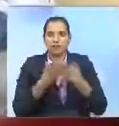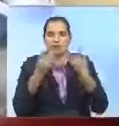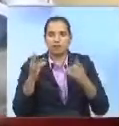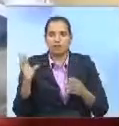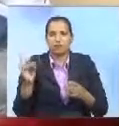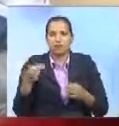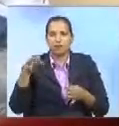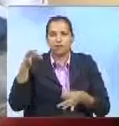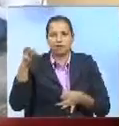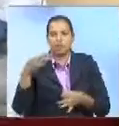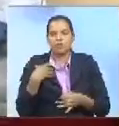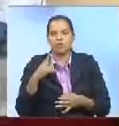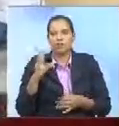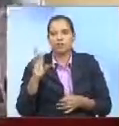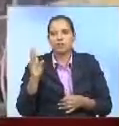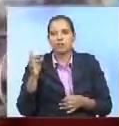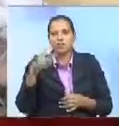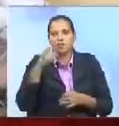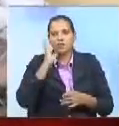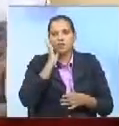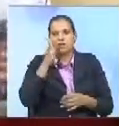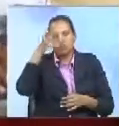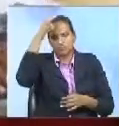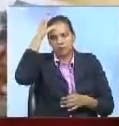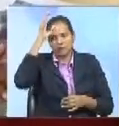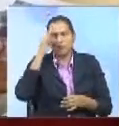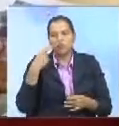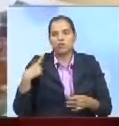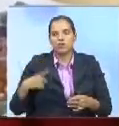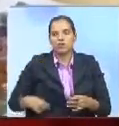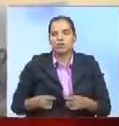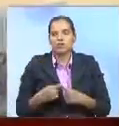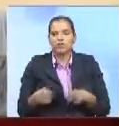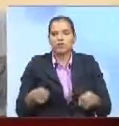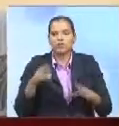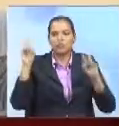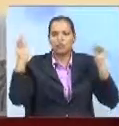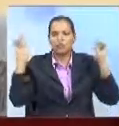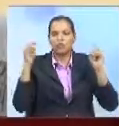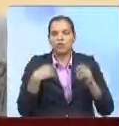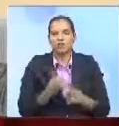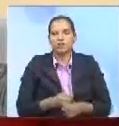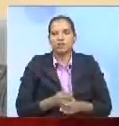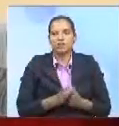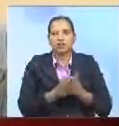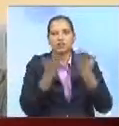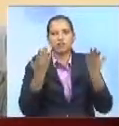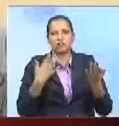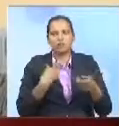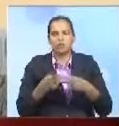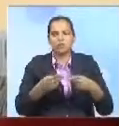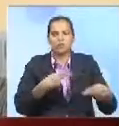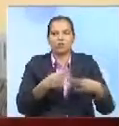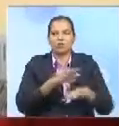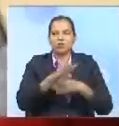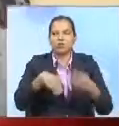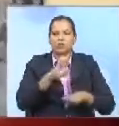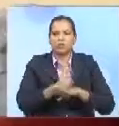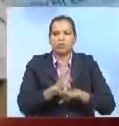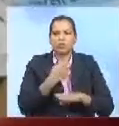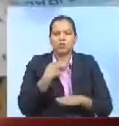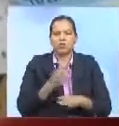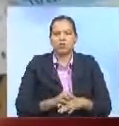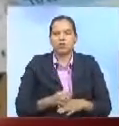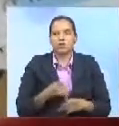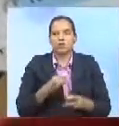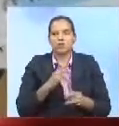ámbito deportivo, cultural, salud, crónica roja, entre otros. El periódico es de circulación nacional, con